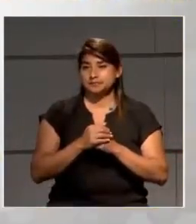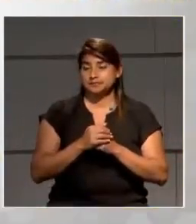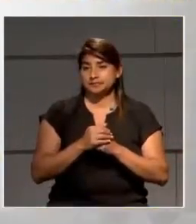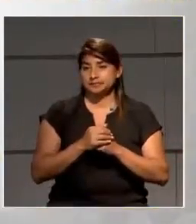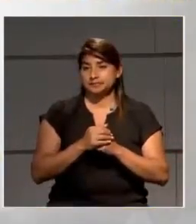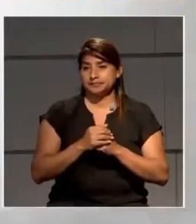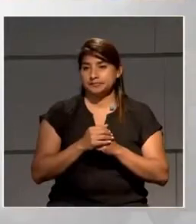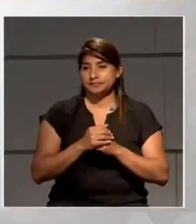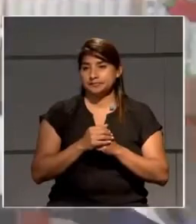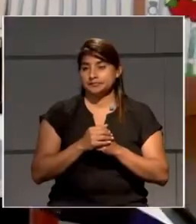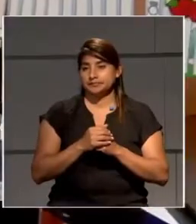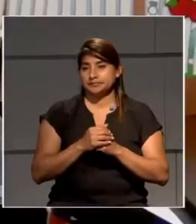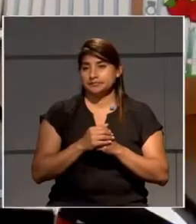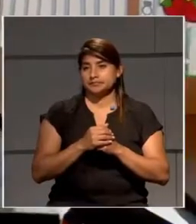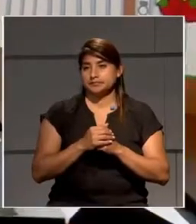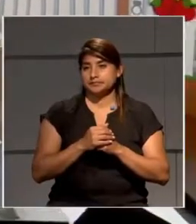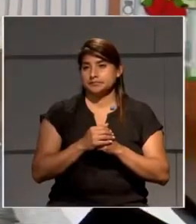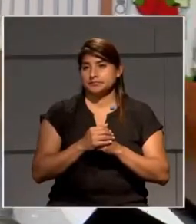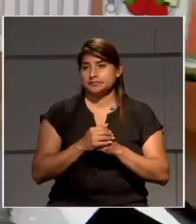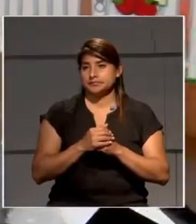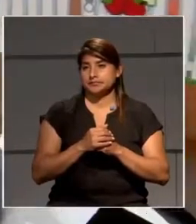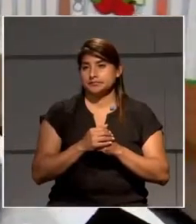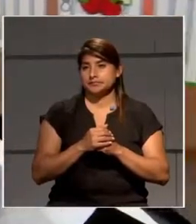Está quedando todo súper bonito.